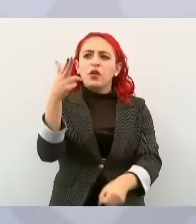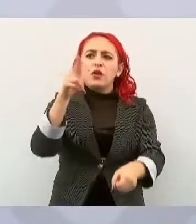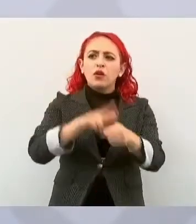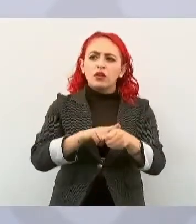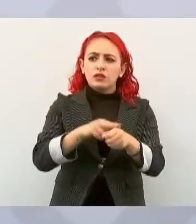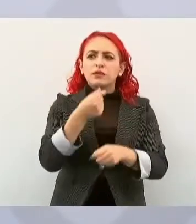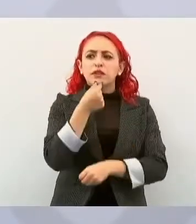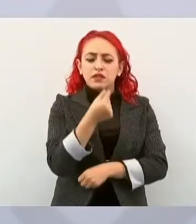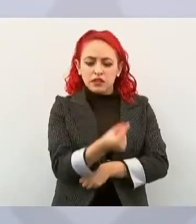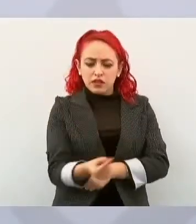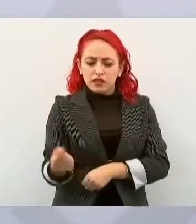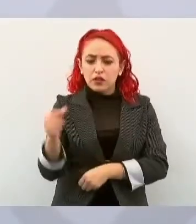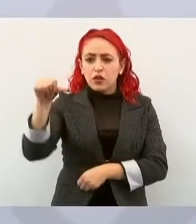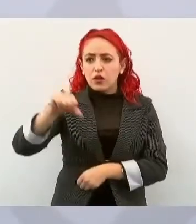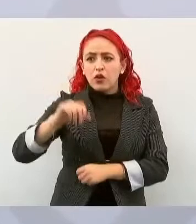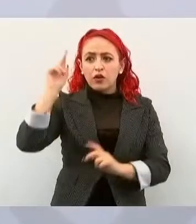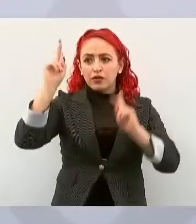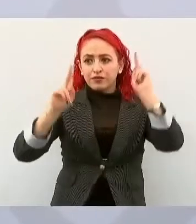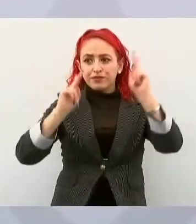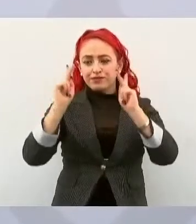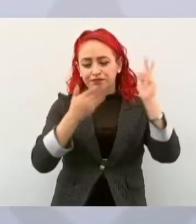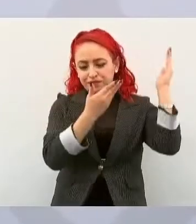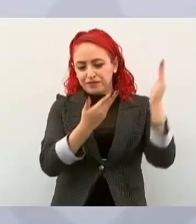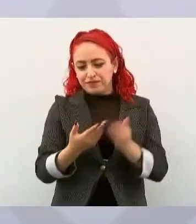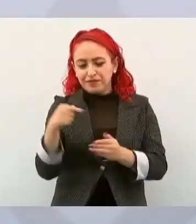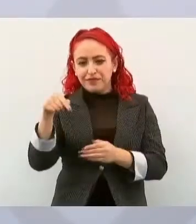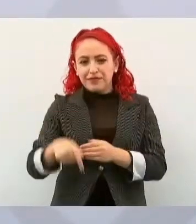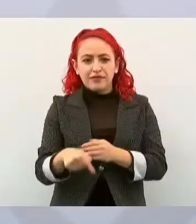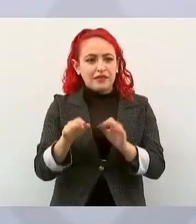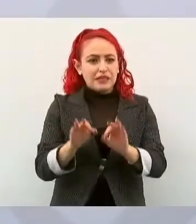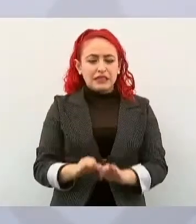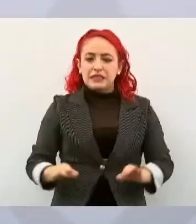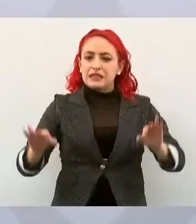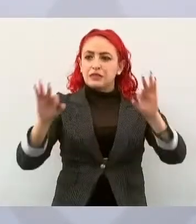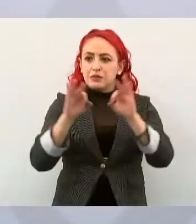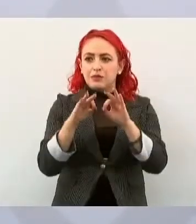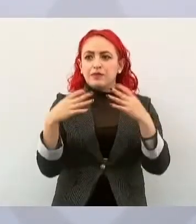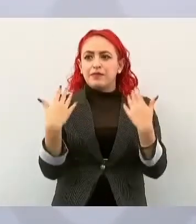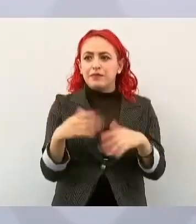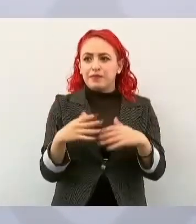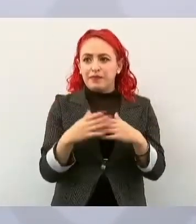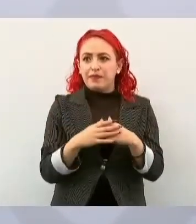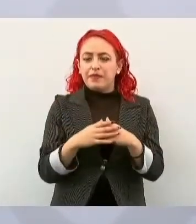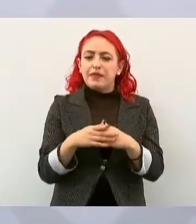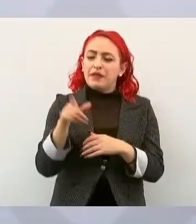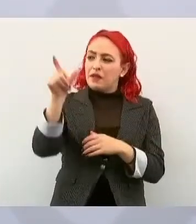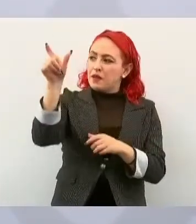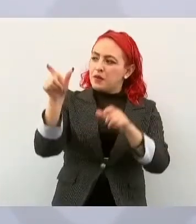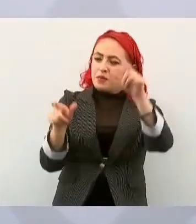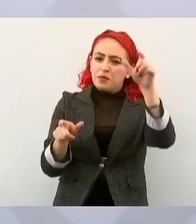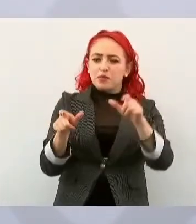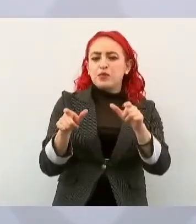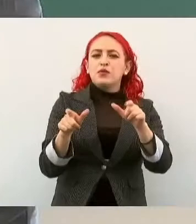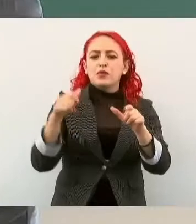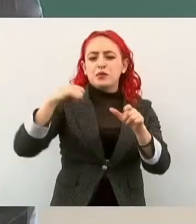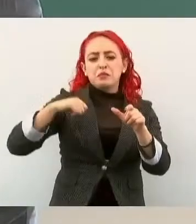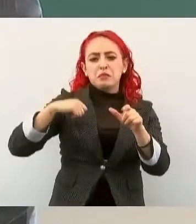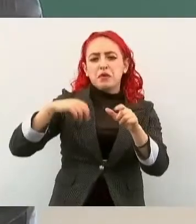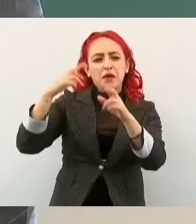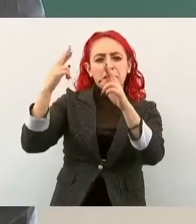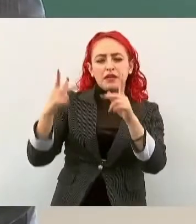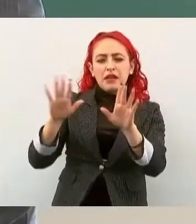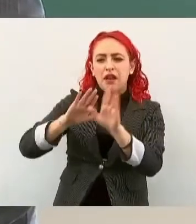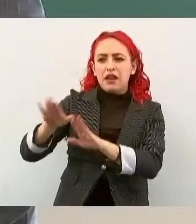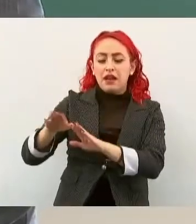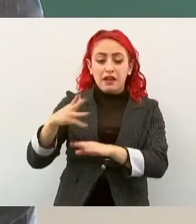hospital infantil que hoy visitamos. Es muy singular, rompe con muchos paradigmas, pues